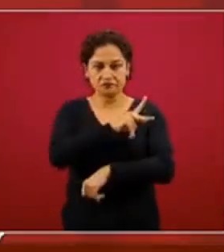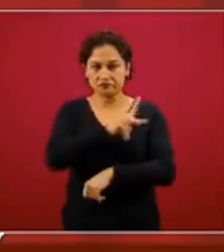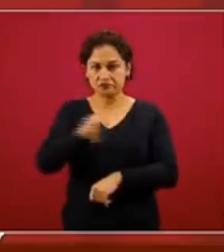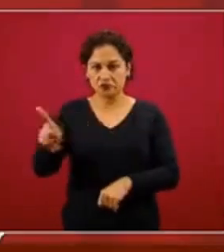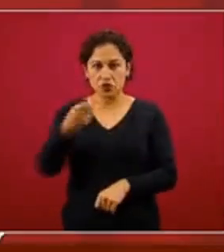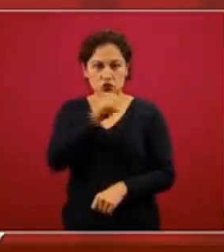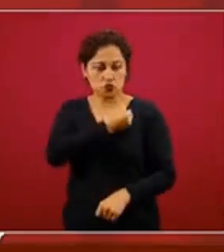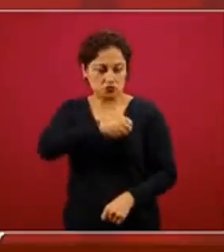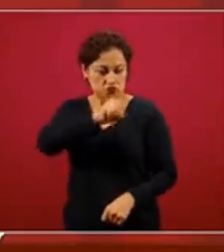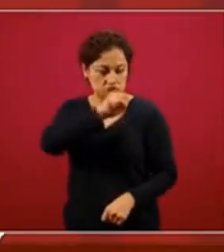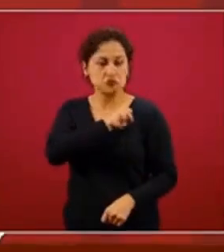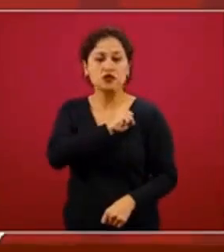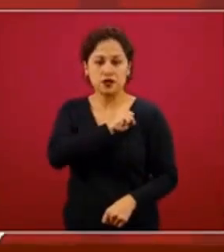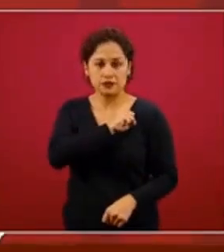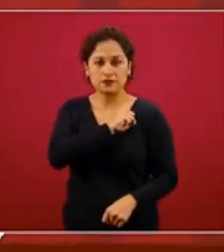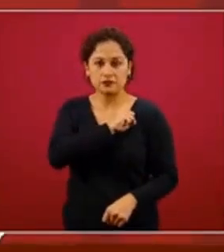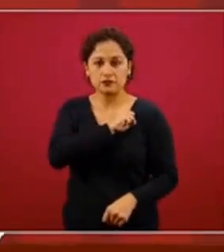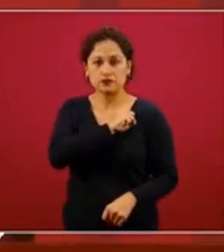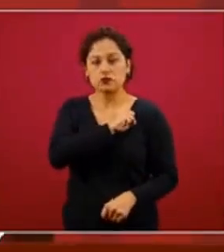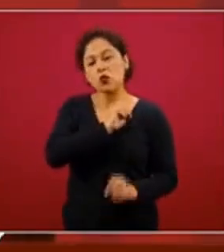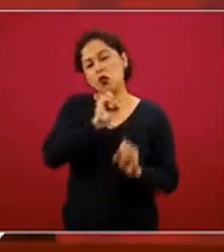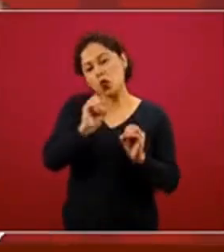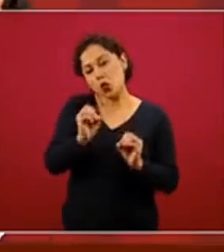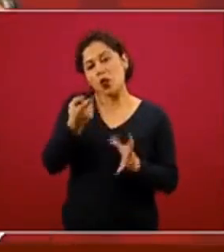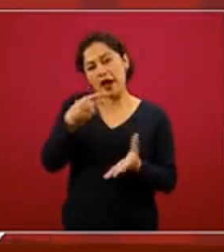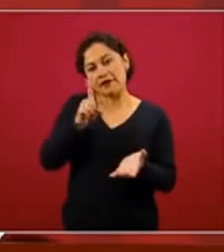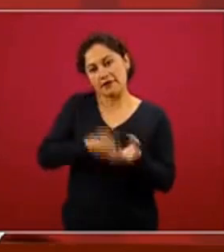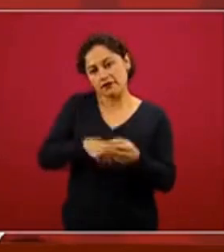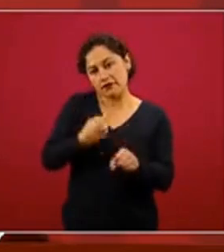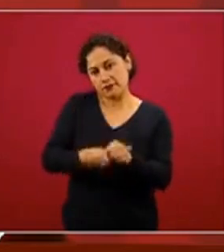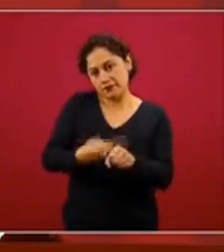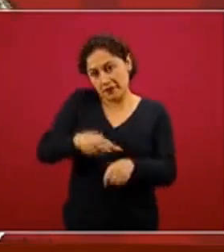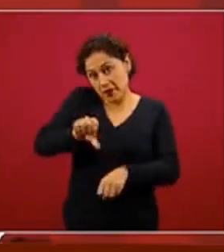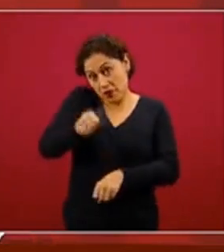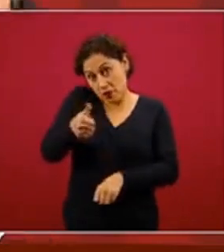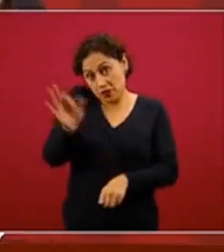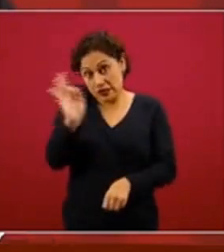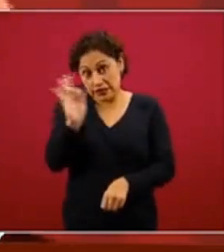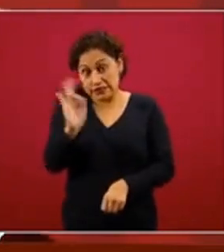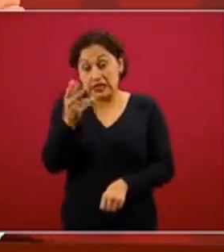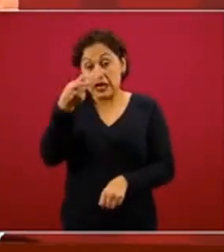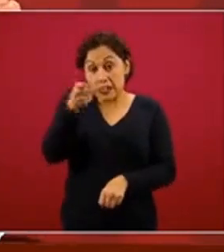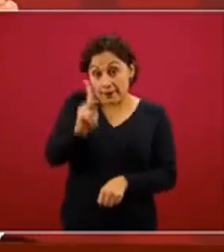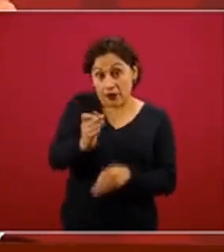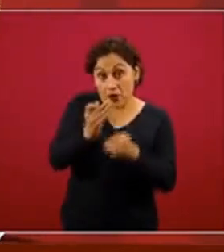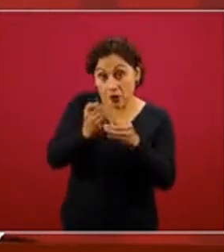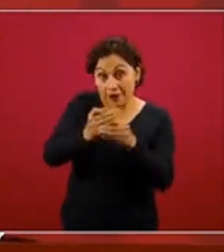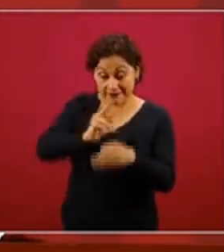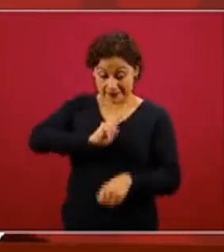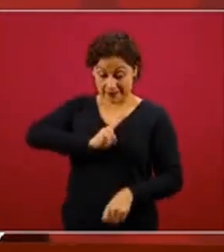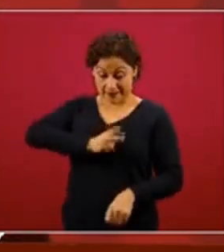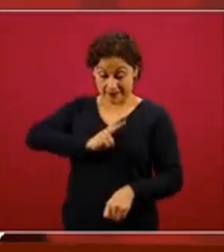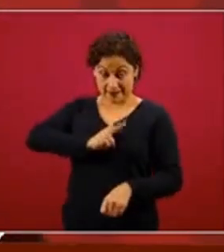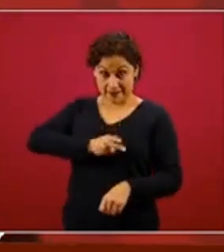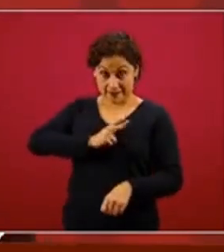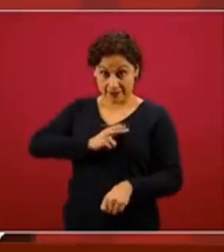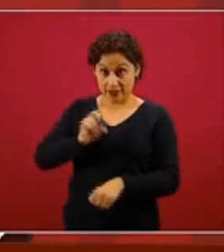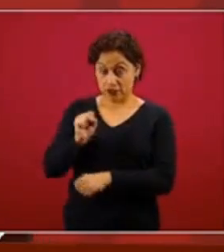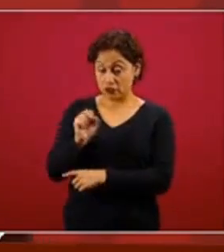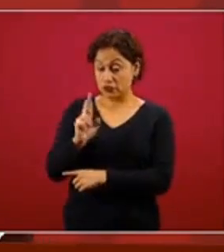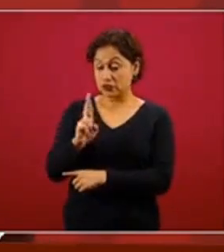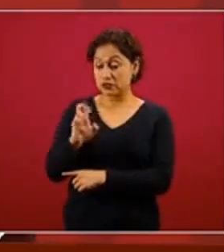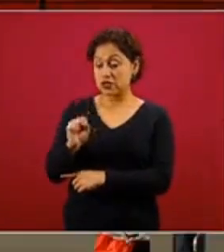o tenemos otras enfermedades, pero específicamente la de ese virus, la de